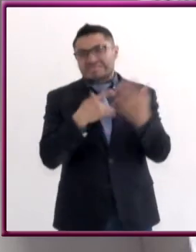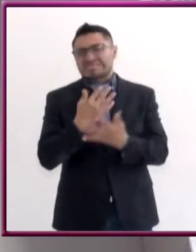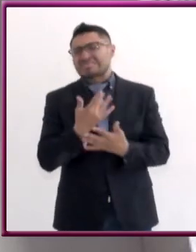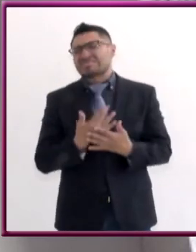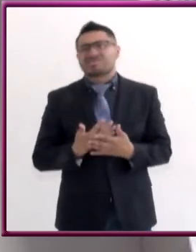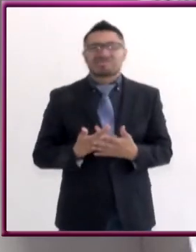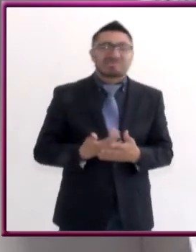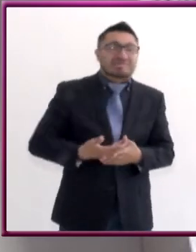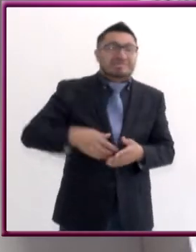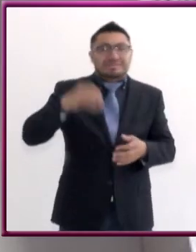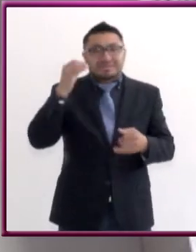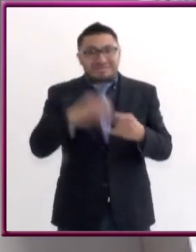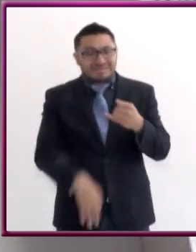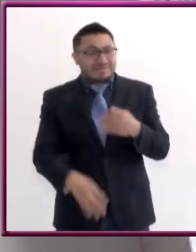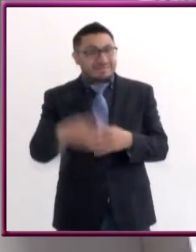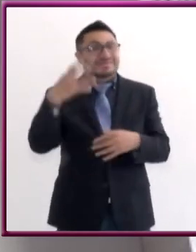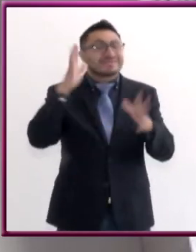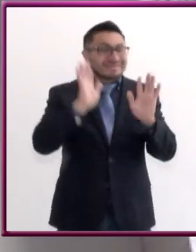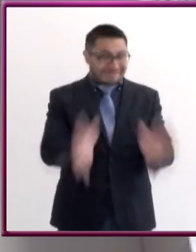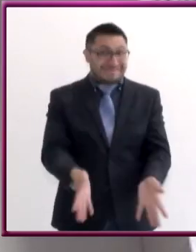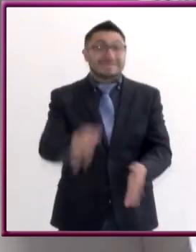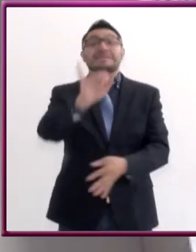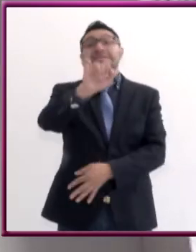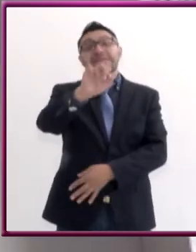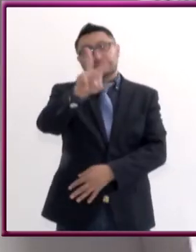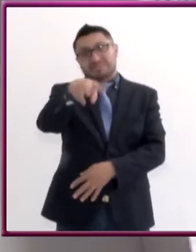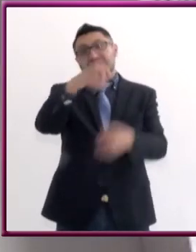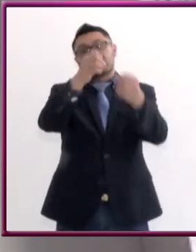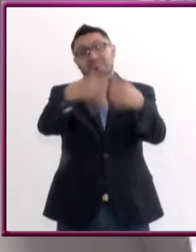desesperación. Finalmente hemos perdido